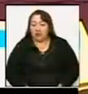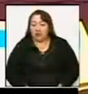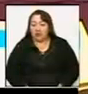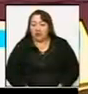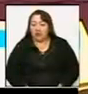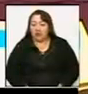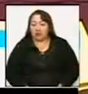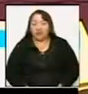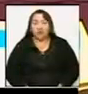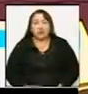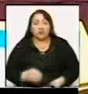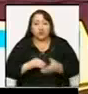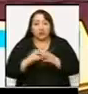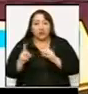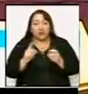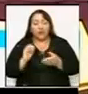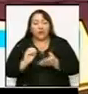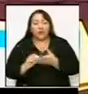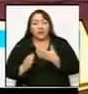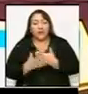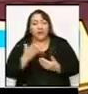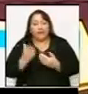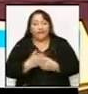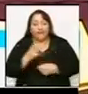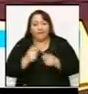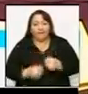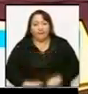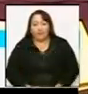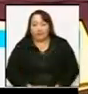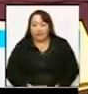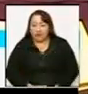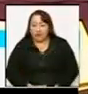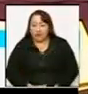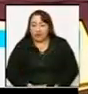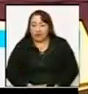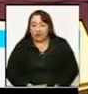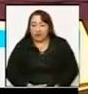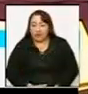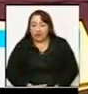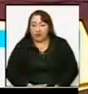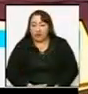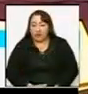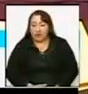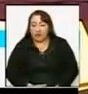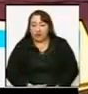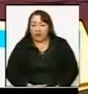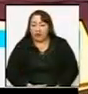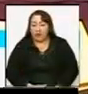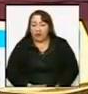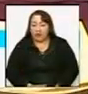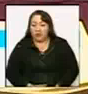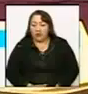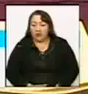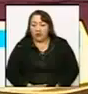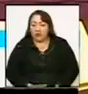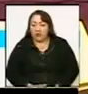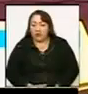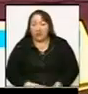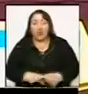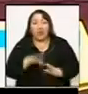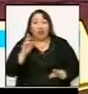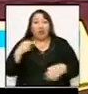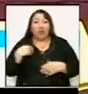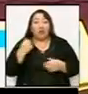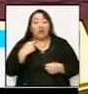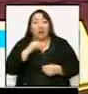se pone al debate, es facilitarle al ciudadano que está alejado y que no puede viajar